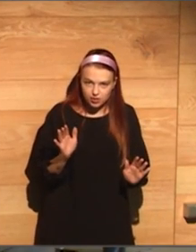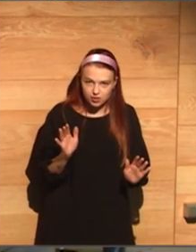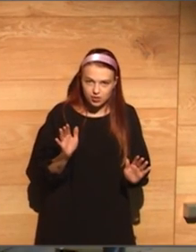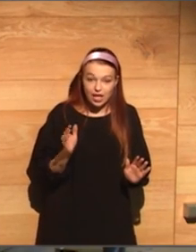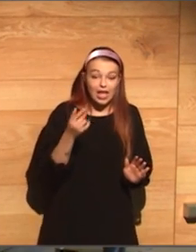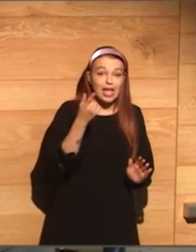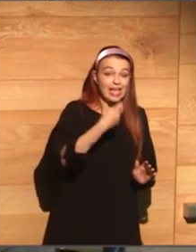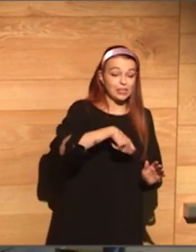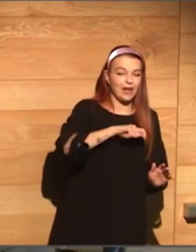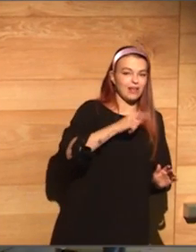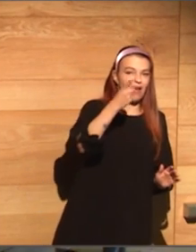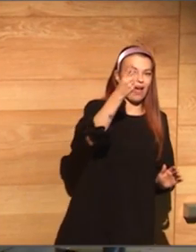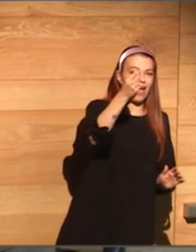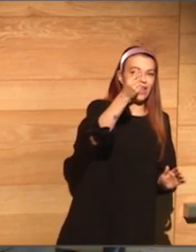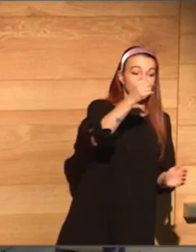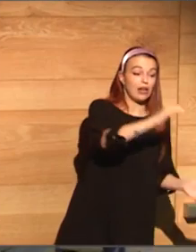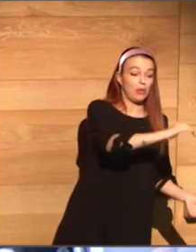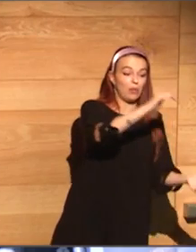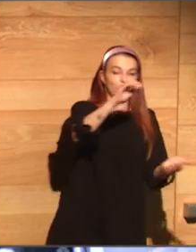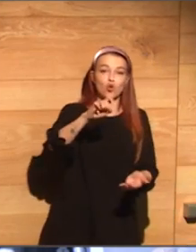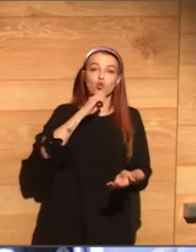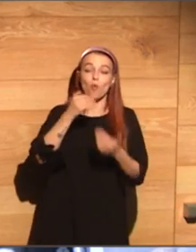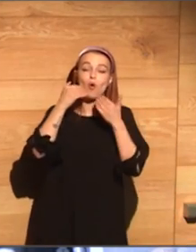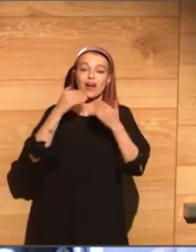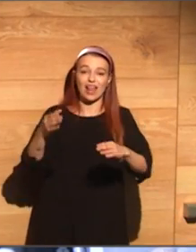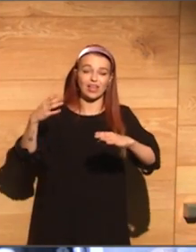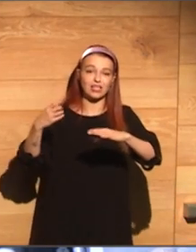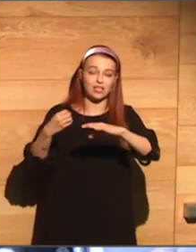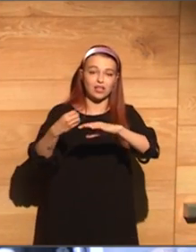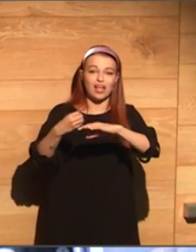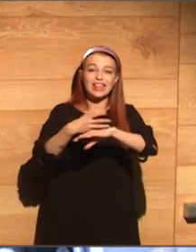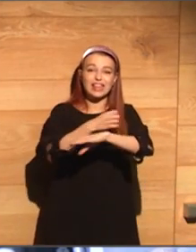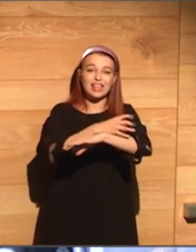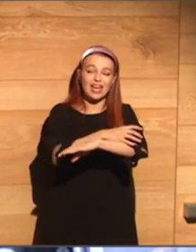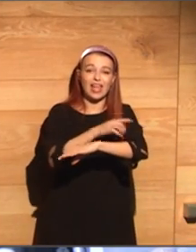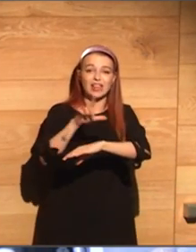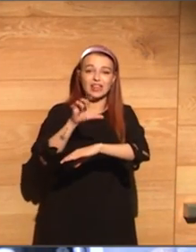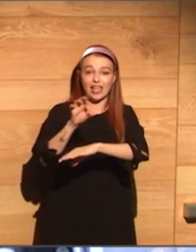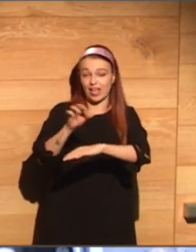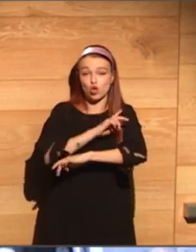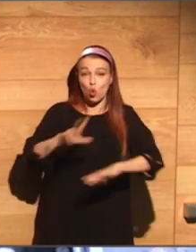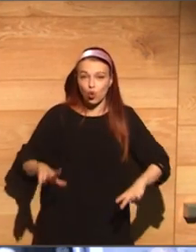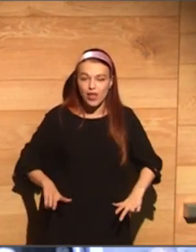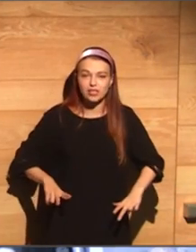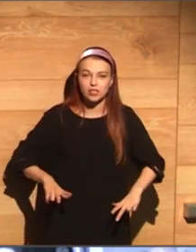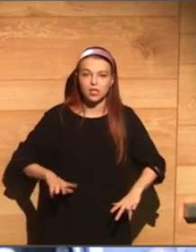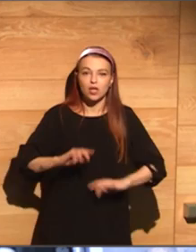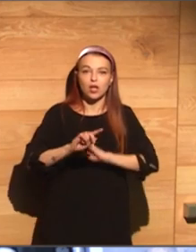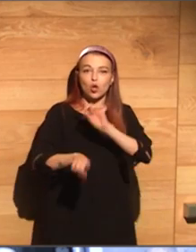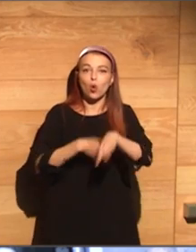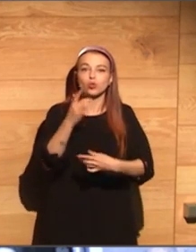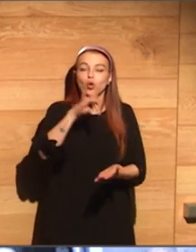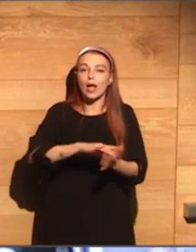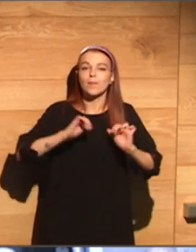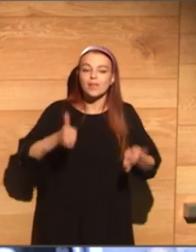el dinero de España, tratan de hacerlo a través del tren de Lourdes, nuevamente no deja títere con cabeza, te pone cómo están manejando por un lado